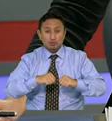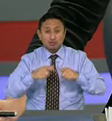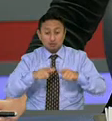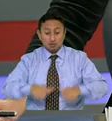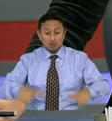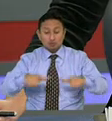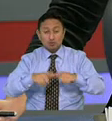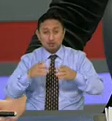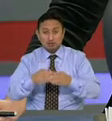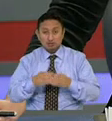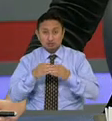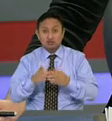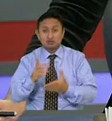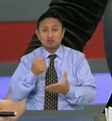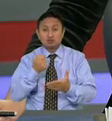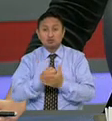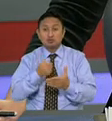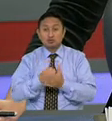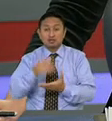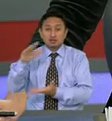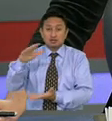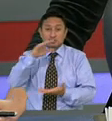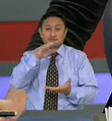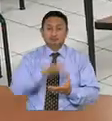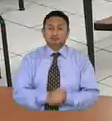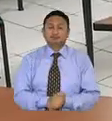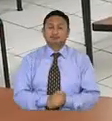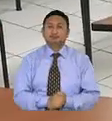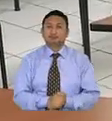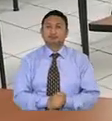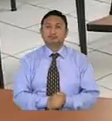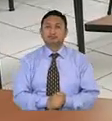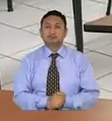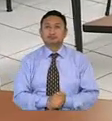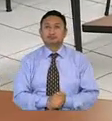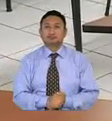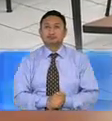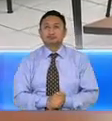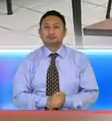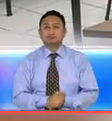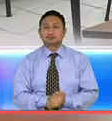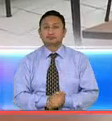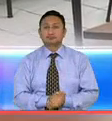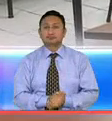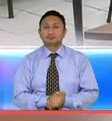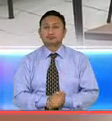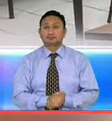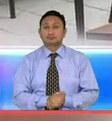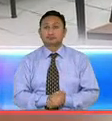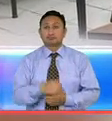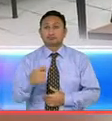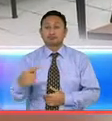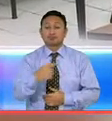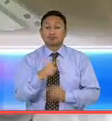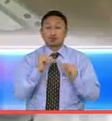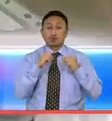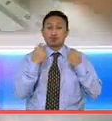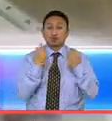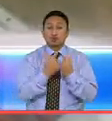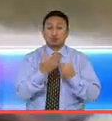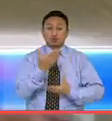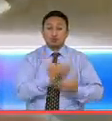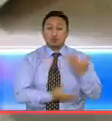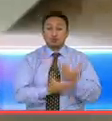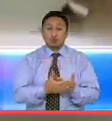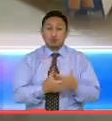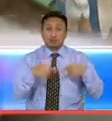logística y en la adquisición de insumos. Los gremios y colectivos del sector productivo y comercial del país se alistan